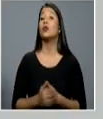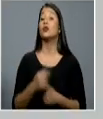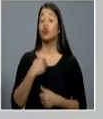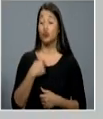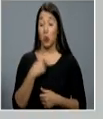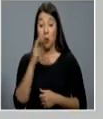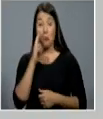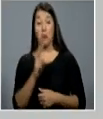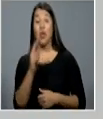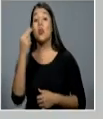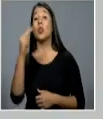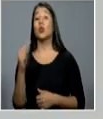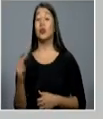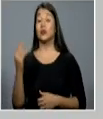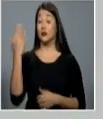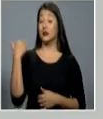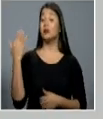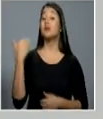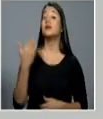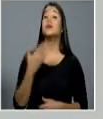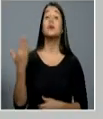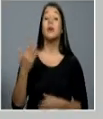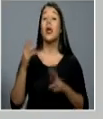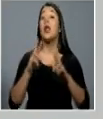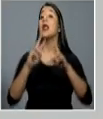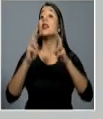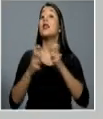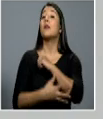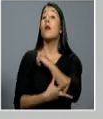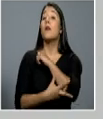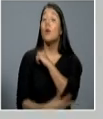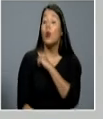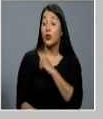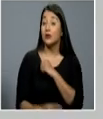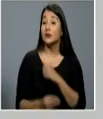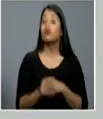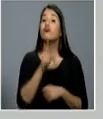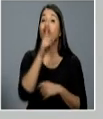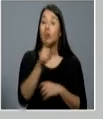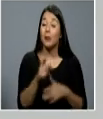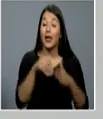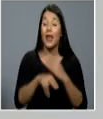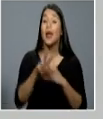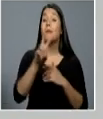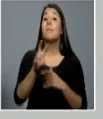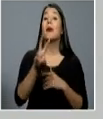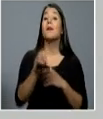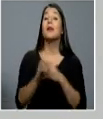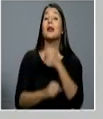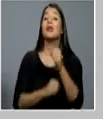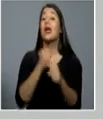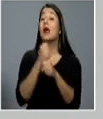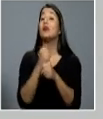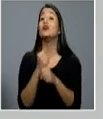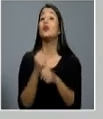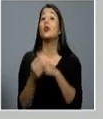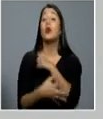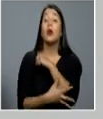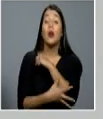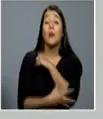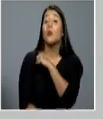Escuchaba en la noticia anterior el tema de la pobreza. Es cierto, en 20 años el nivel de